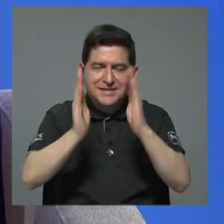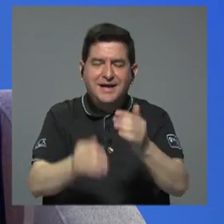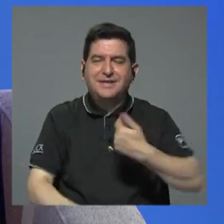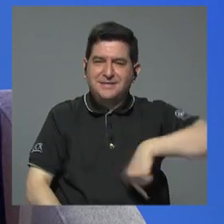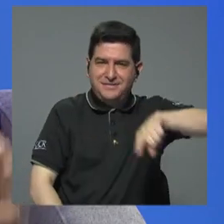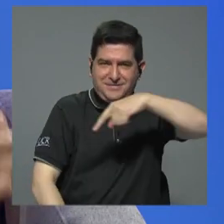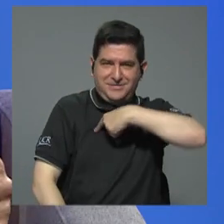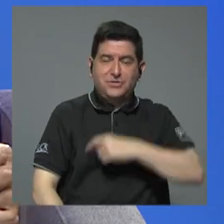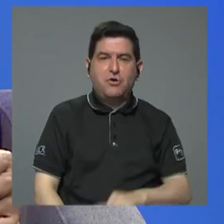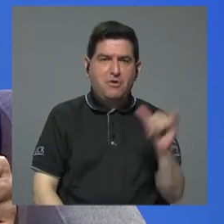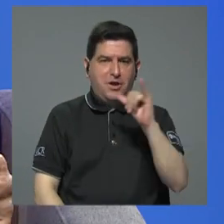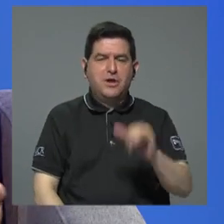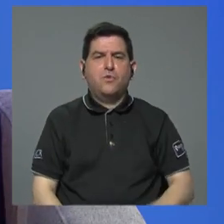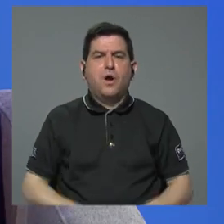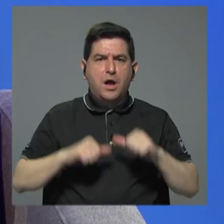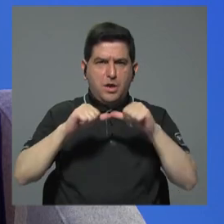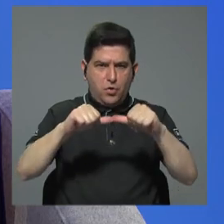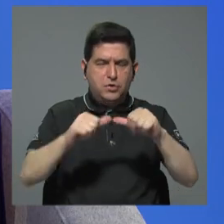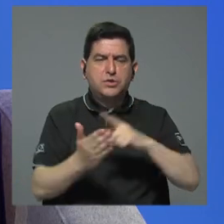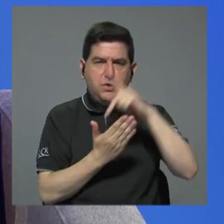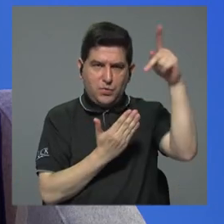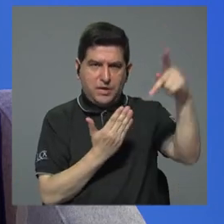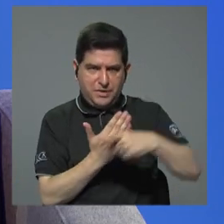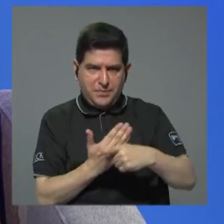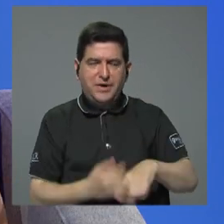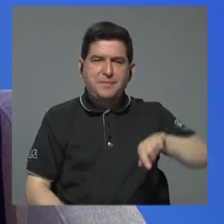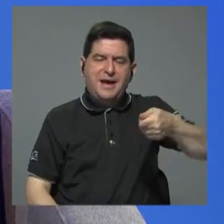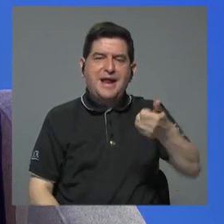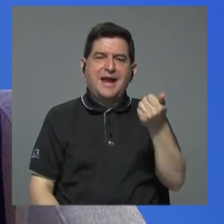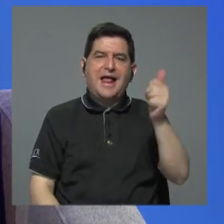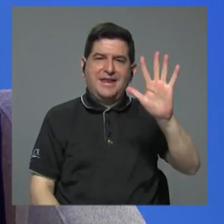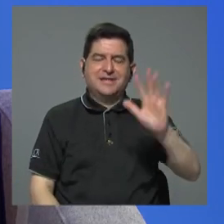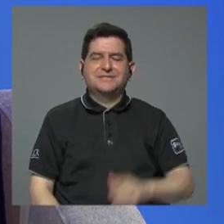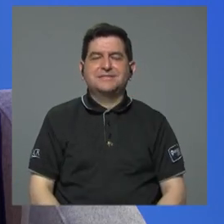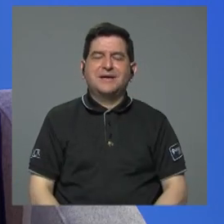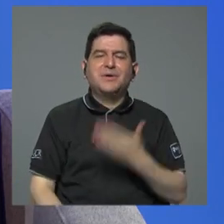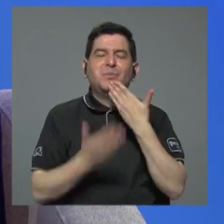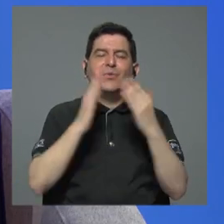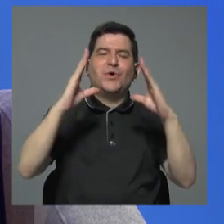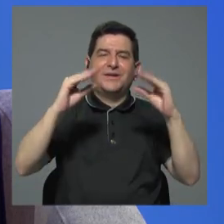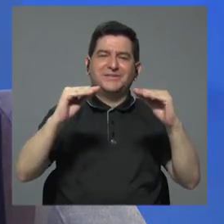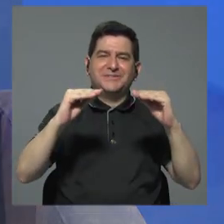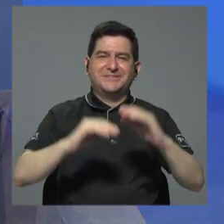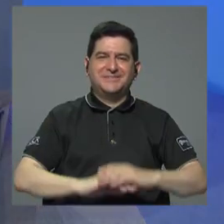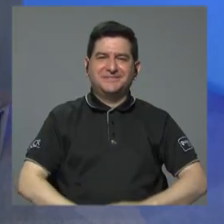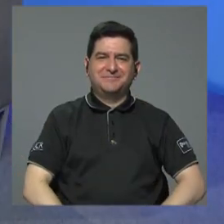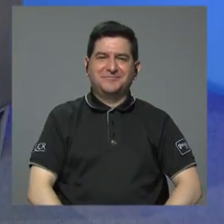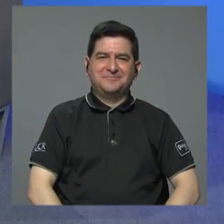nosotros y también manténgase con la programación de Canal 15. Buenas noches.